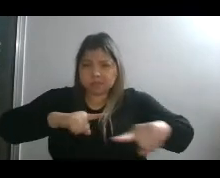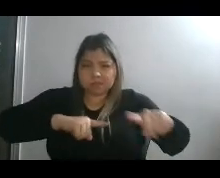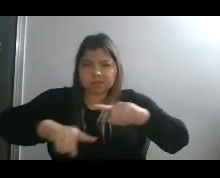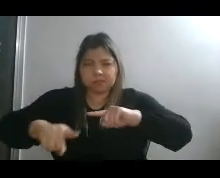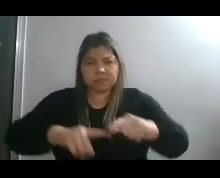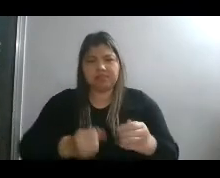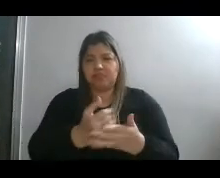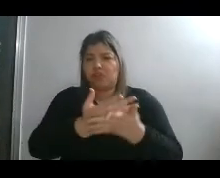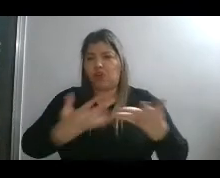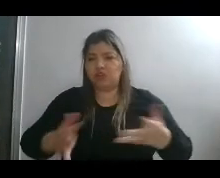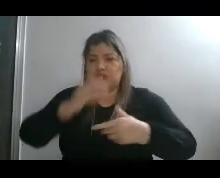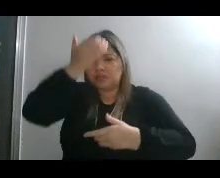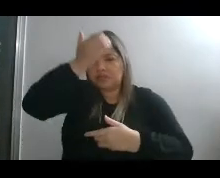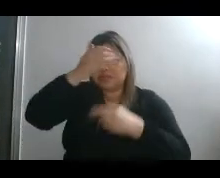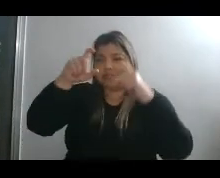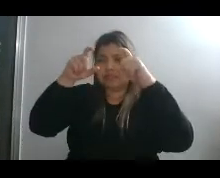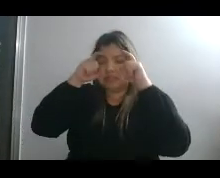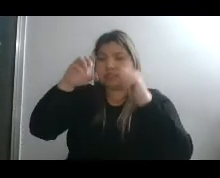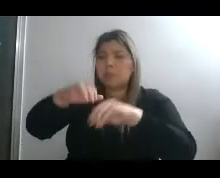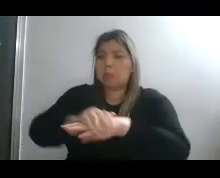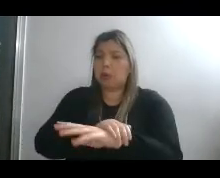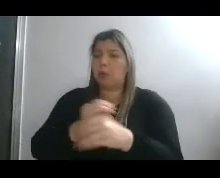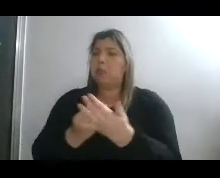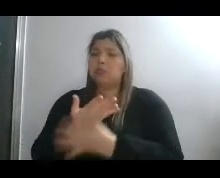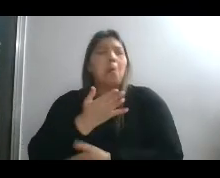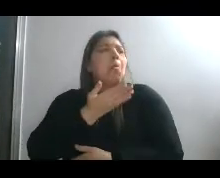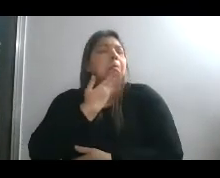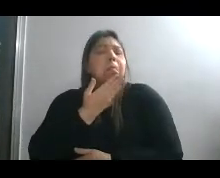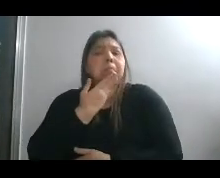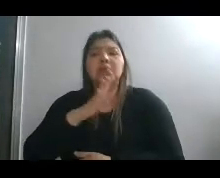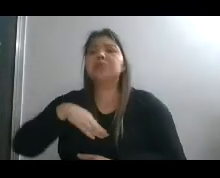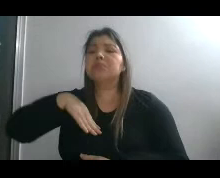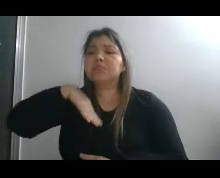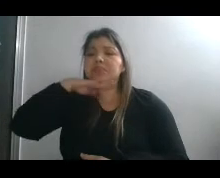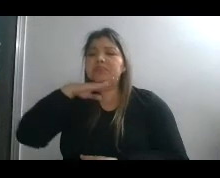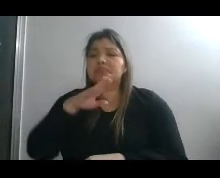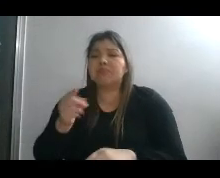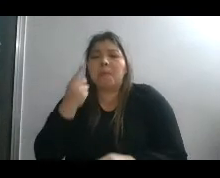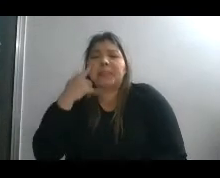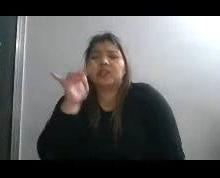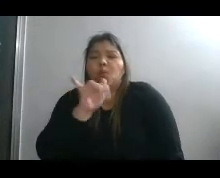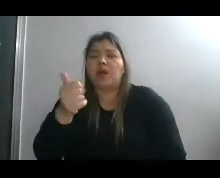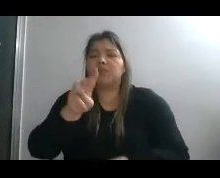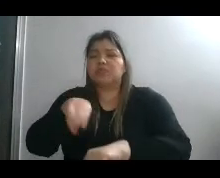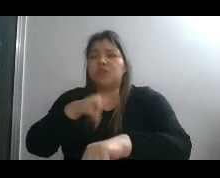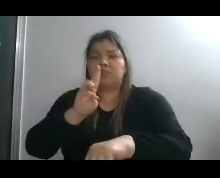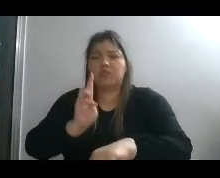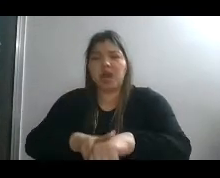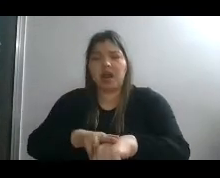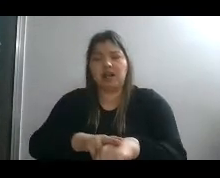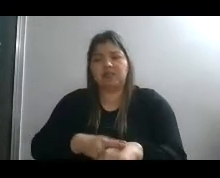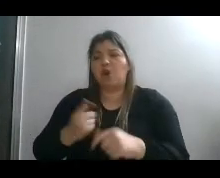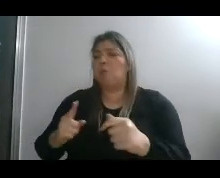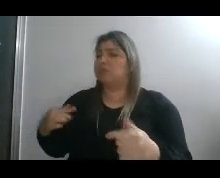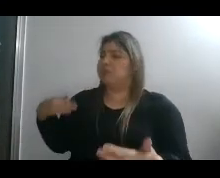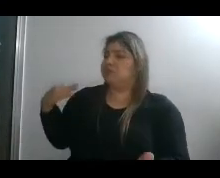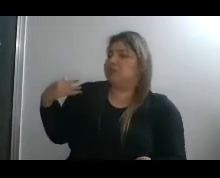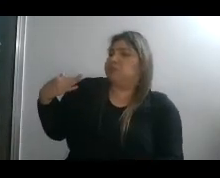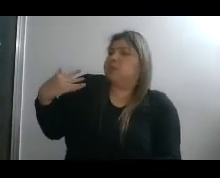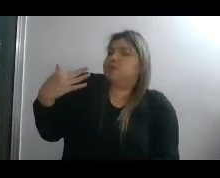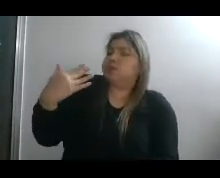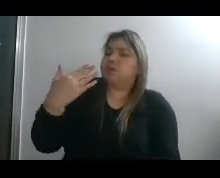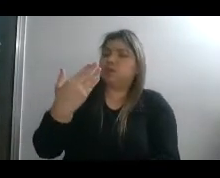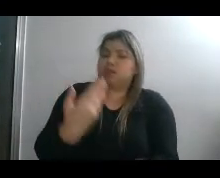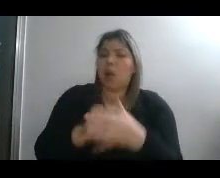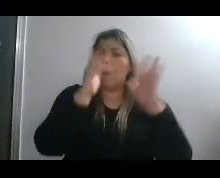elementos de protección personal a hoy me están funcionando normal y son las que ya yo tengo implementadas en mis planes generales